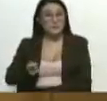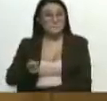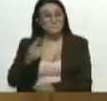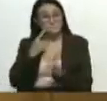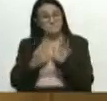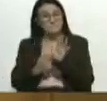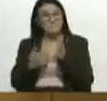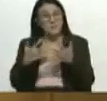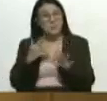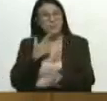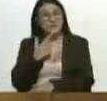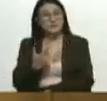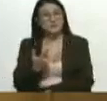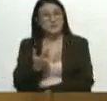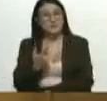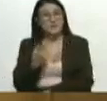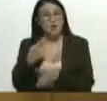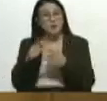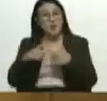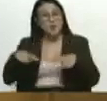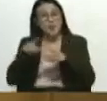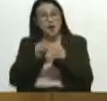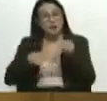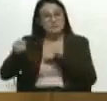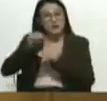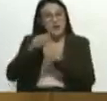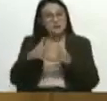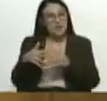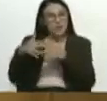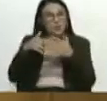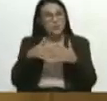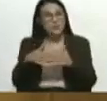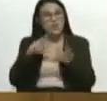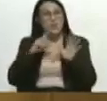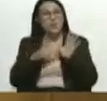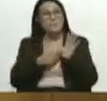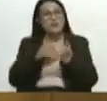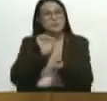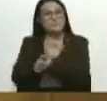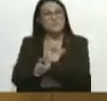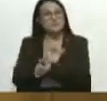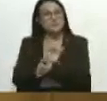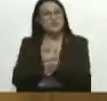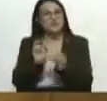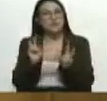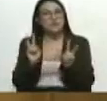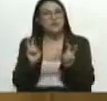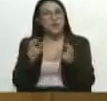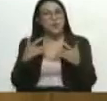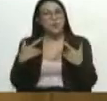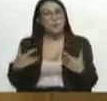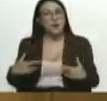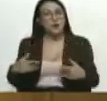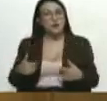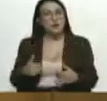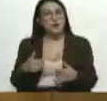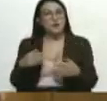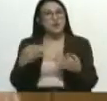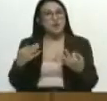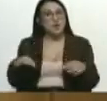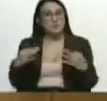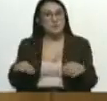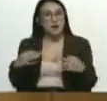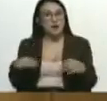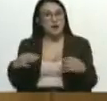pudiera decirse que pasaría a otro lugar en los Estados Unidos donde cumpliría una sentencia en condiciones humanamente más